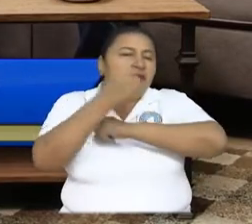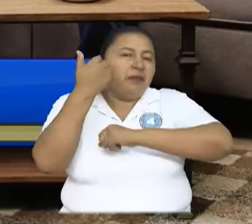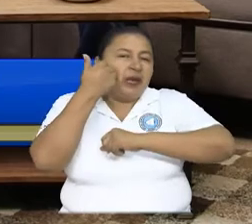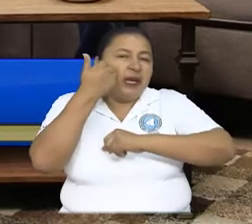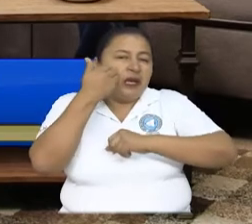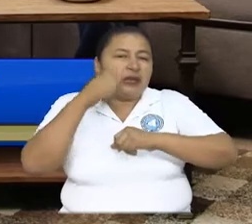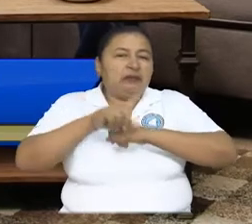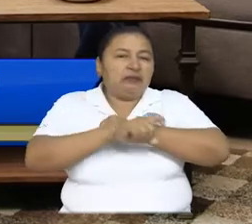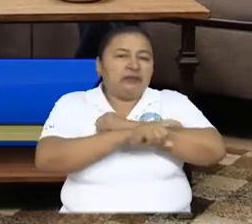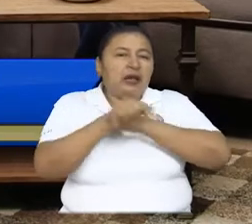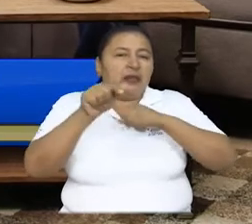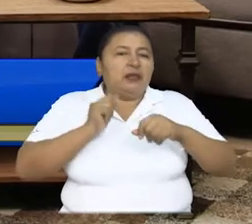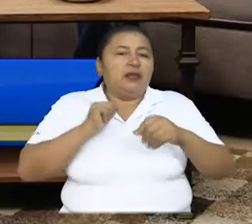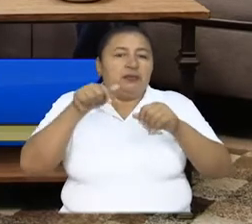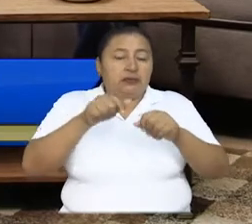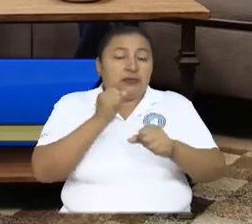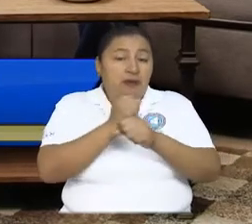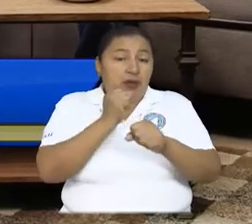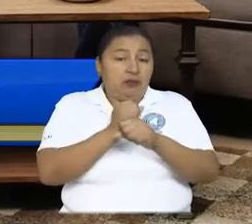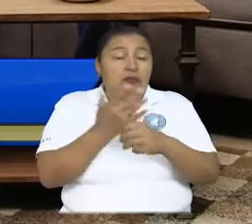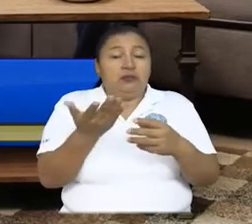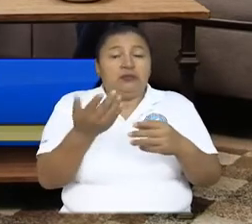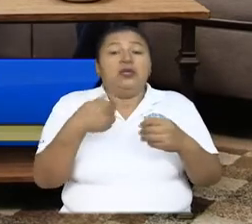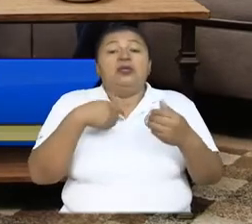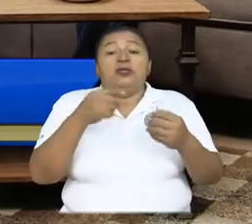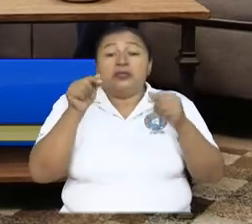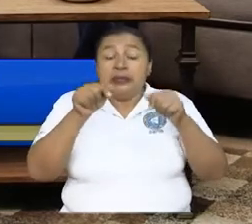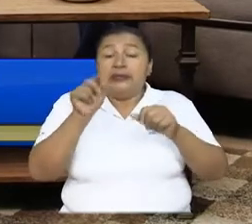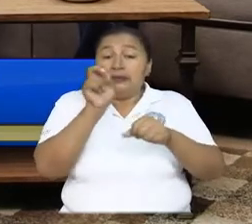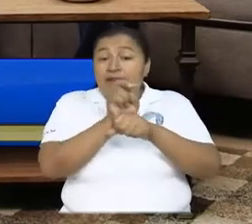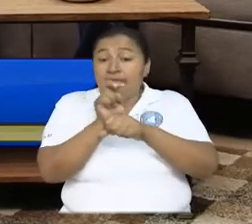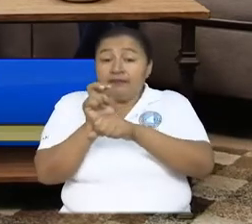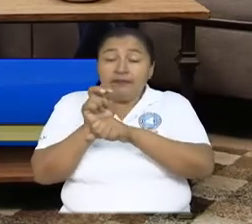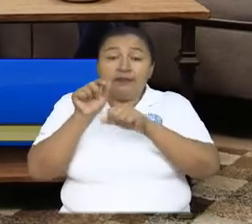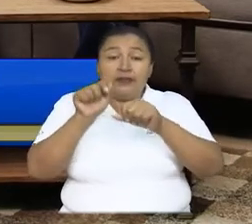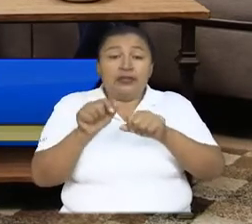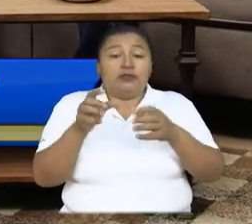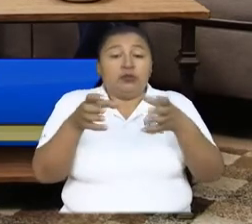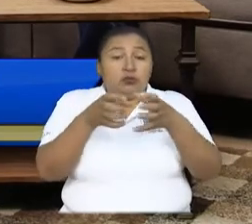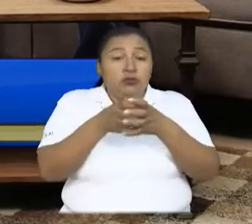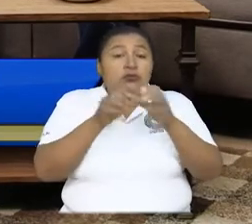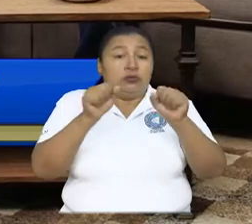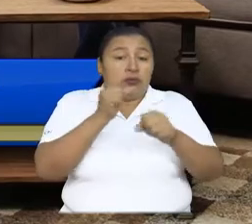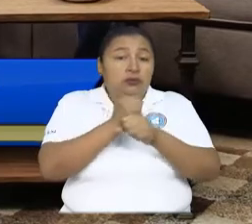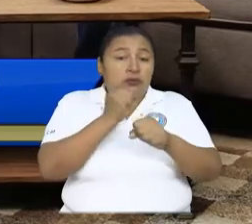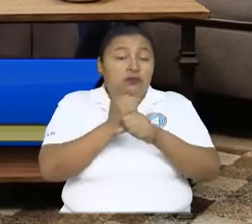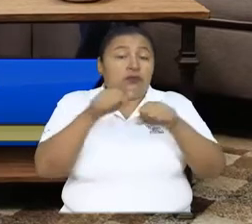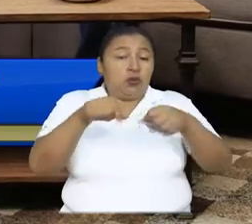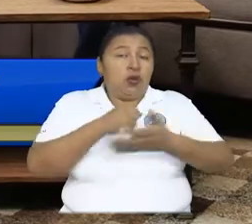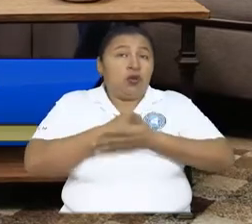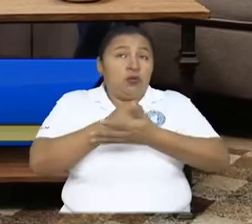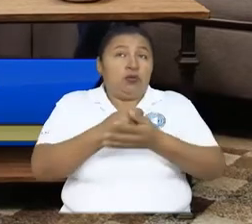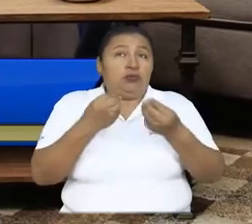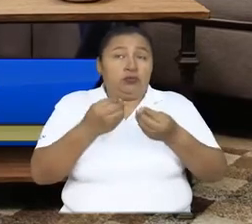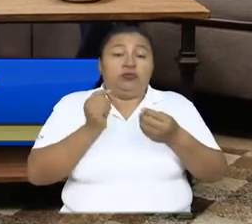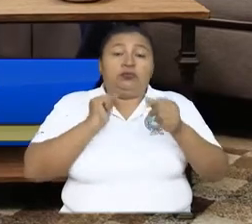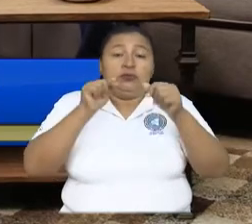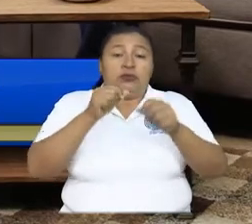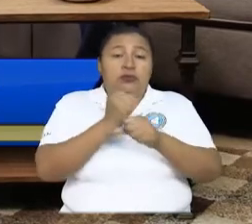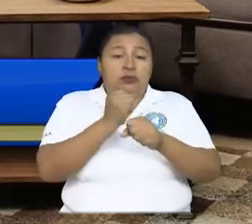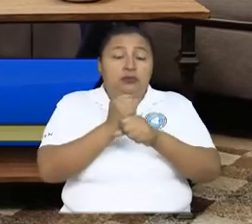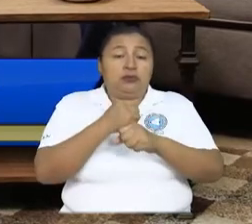activo es verdad entonces esa vigilancia comunitaria necesitamos que ellos nos ayuden ok entonces